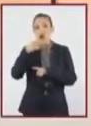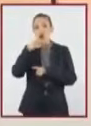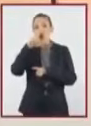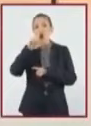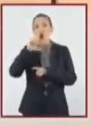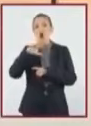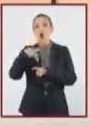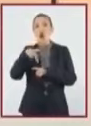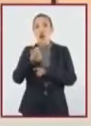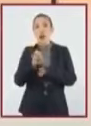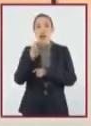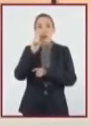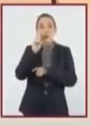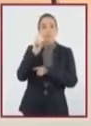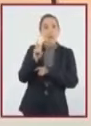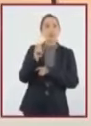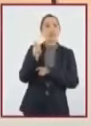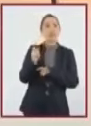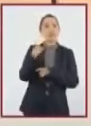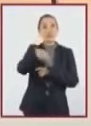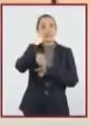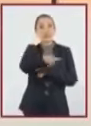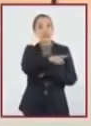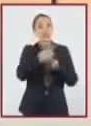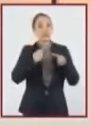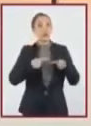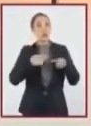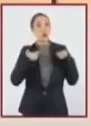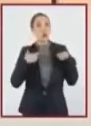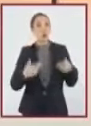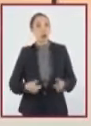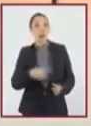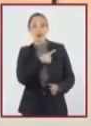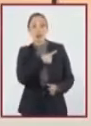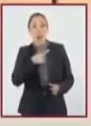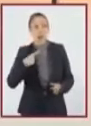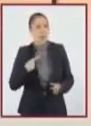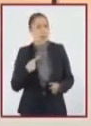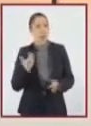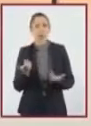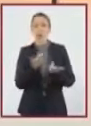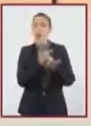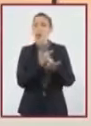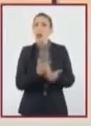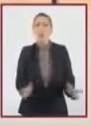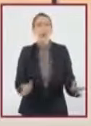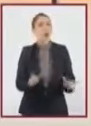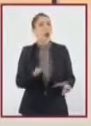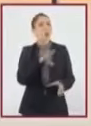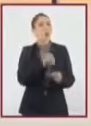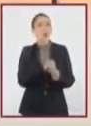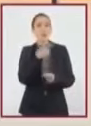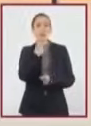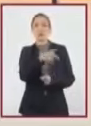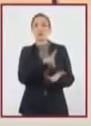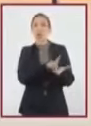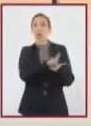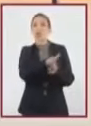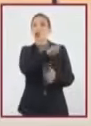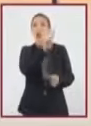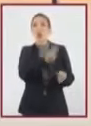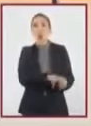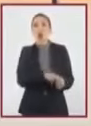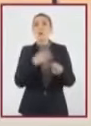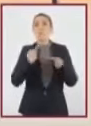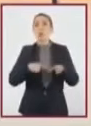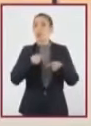Locke, donde consideraba que los seres humanos debían gozar de libertad como un derecho natural de